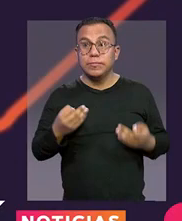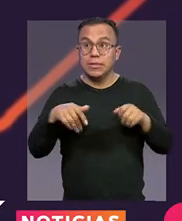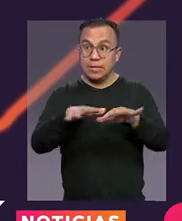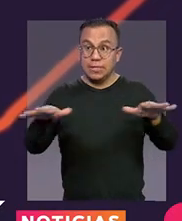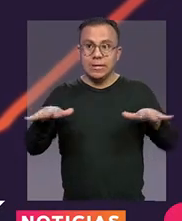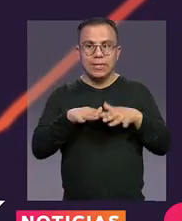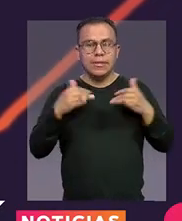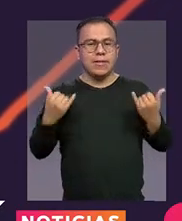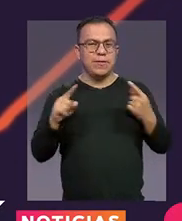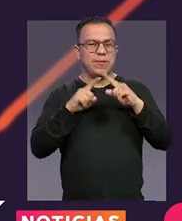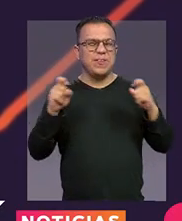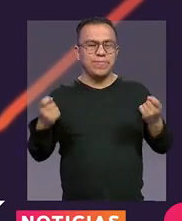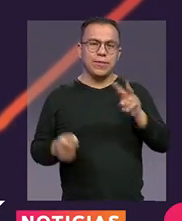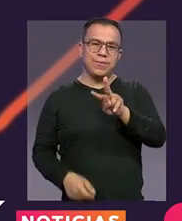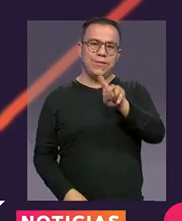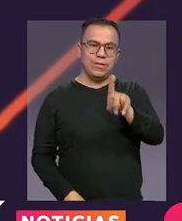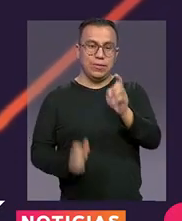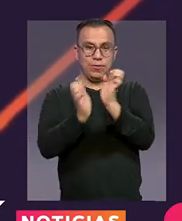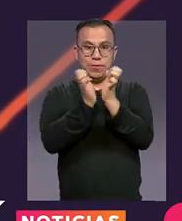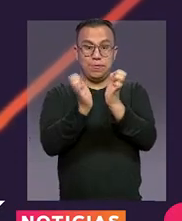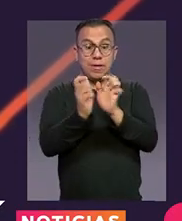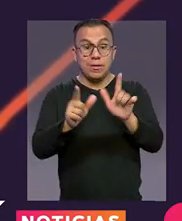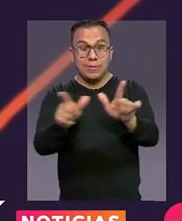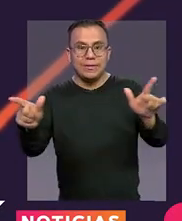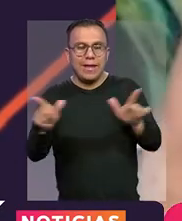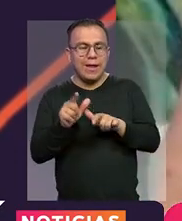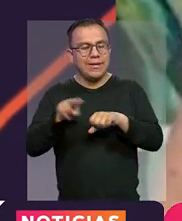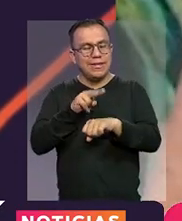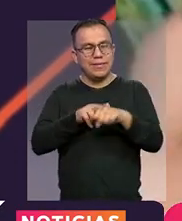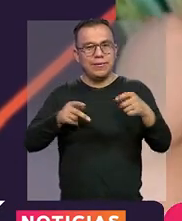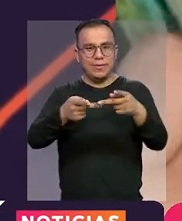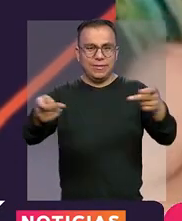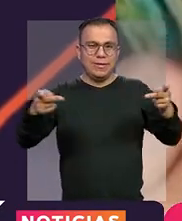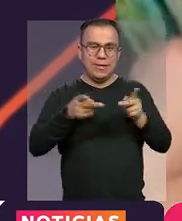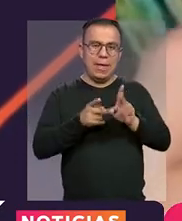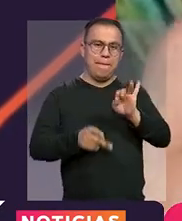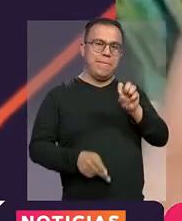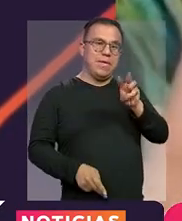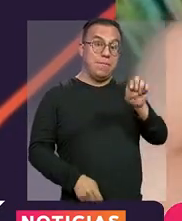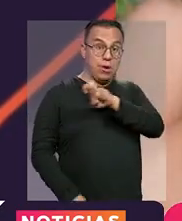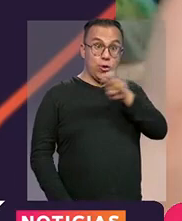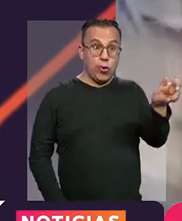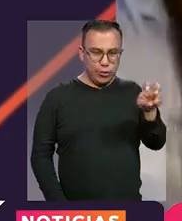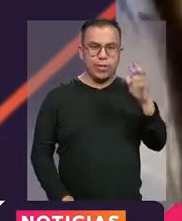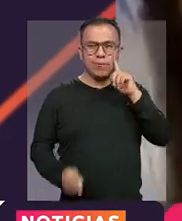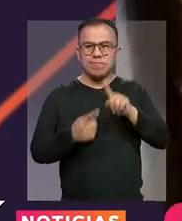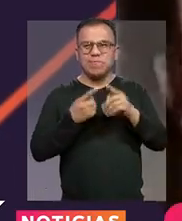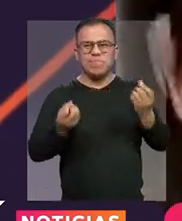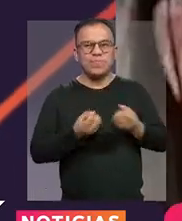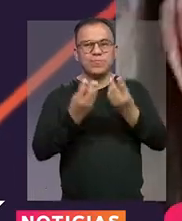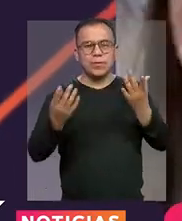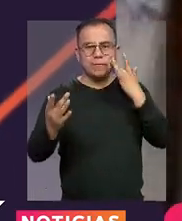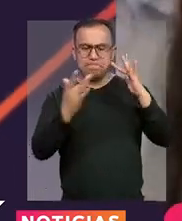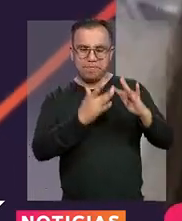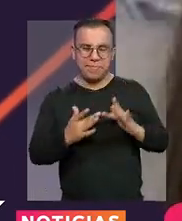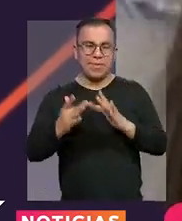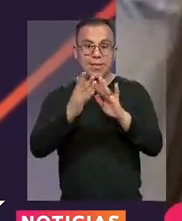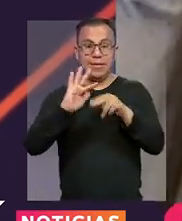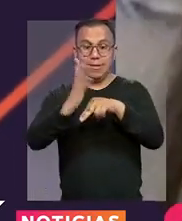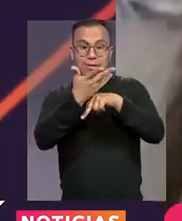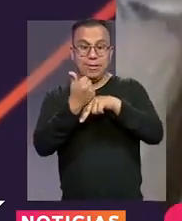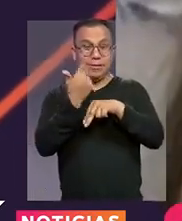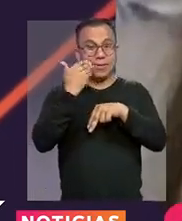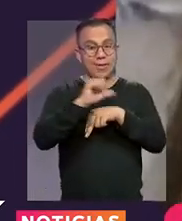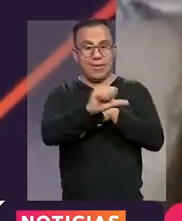escena artística se realizará el 21 de mayo en un espacio natural del Centro Comercial Vima en el norte de Bogotá y busca hacer una conexión entre el artista,